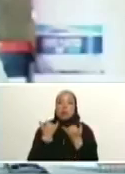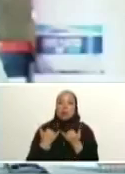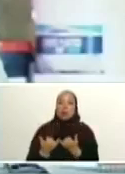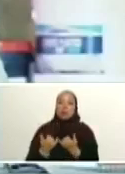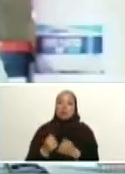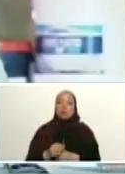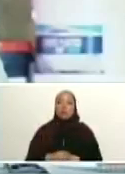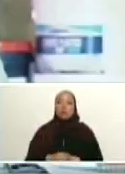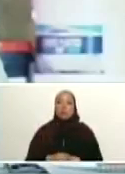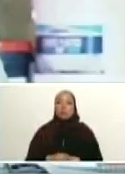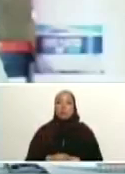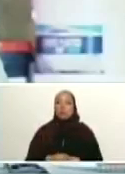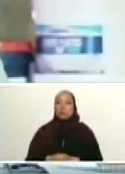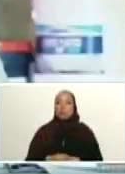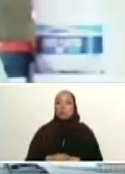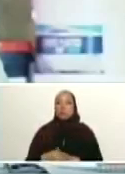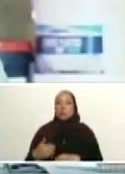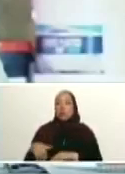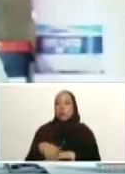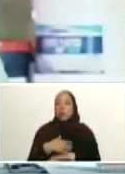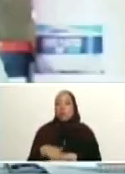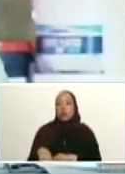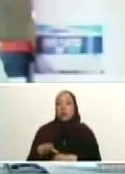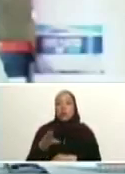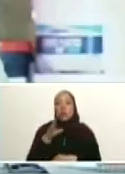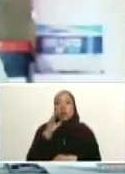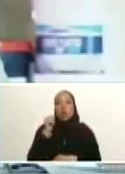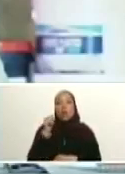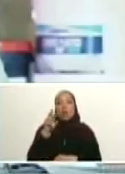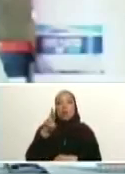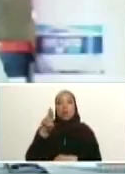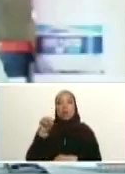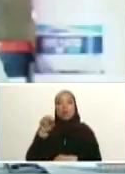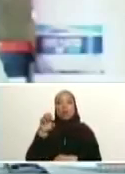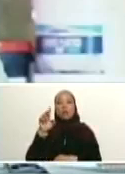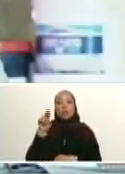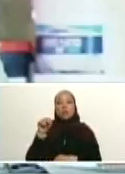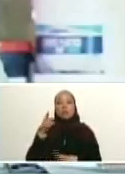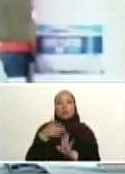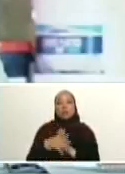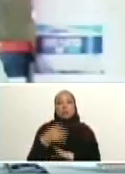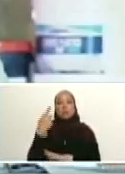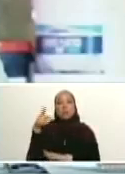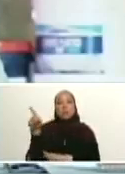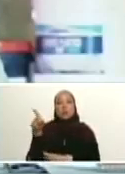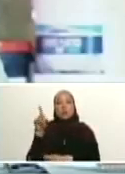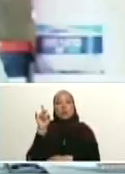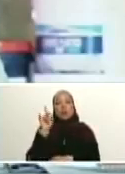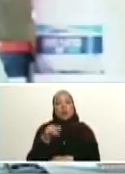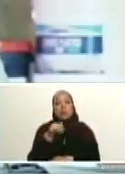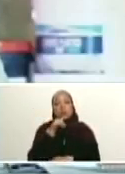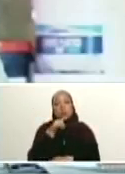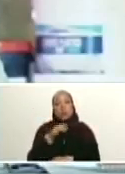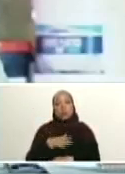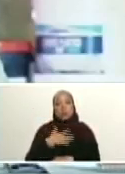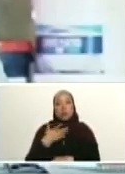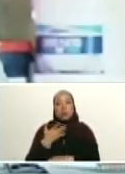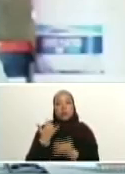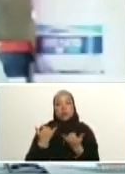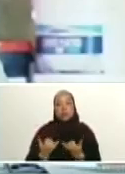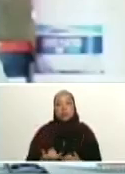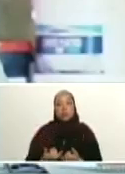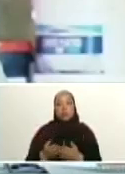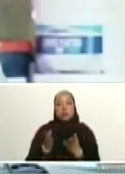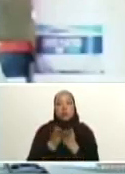Allá en la avenida El Carmen, barrio San José, parroquia El Carmen, precisamente